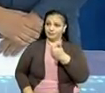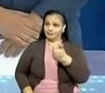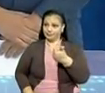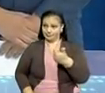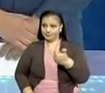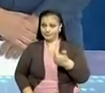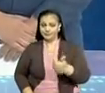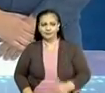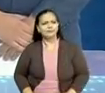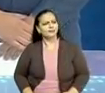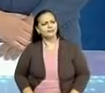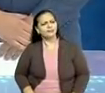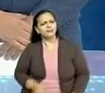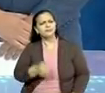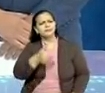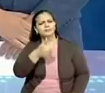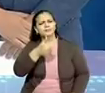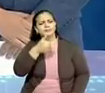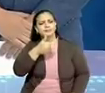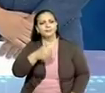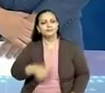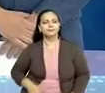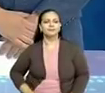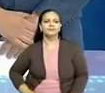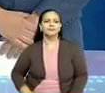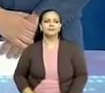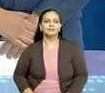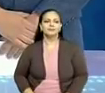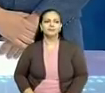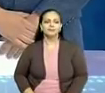que tenemos que mantener esa...